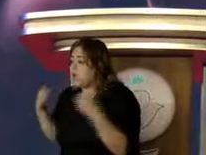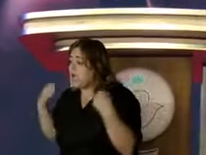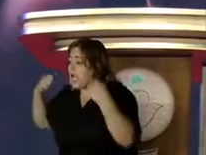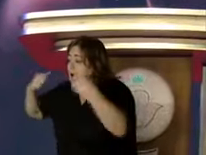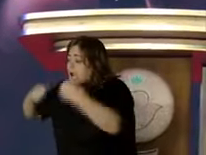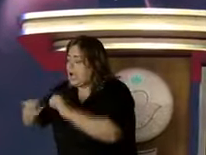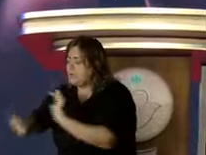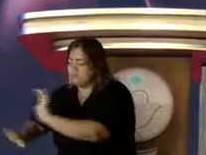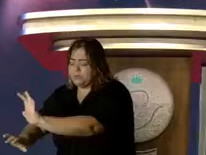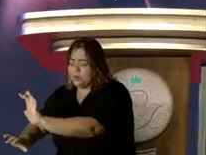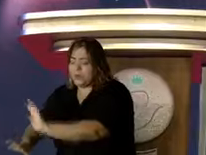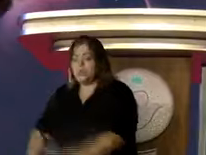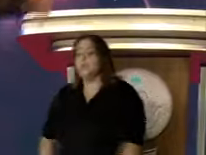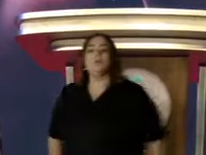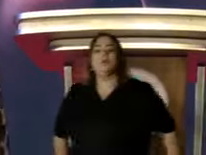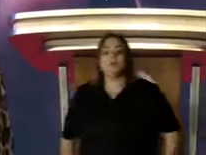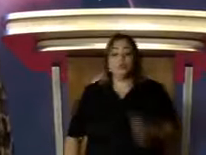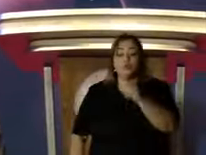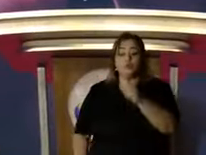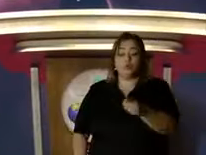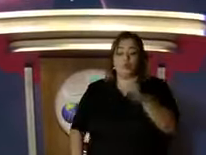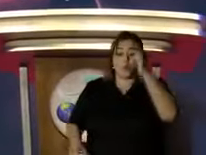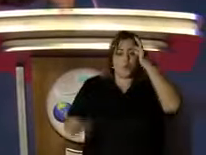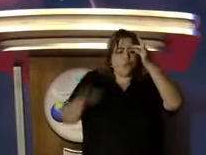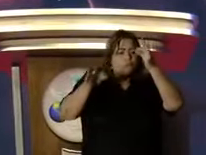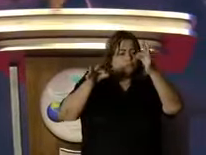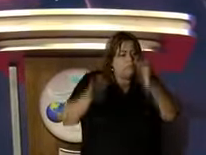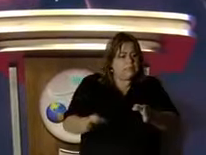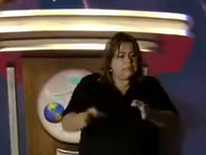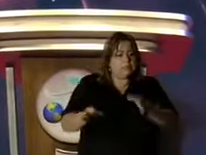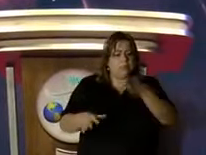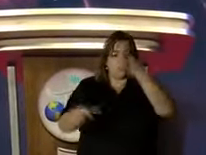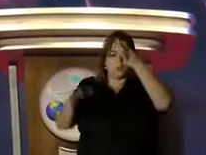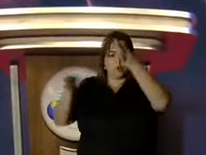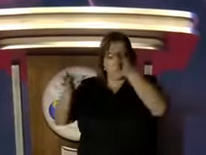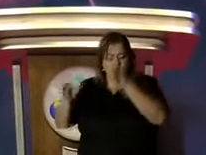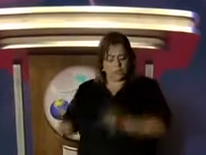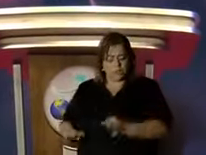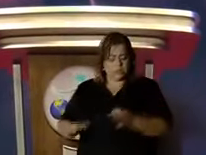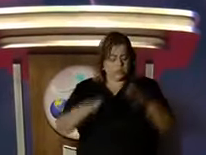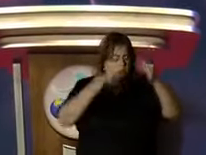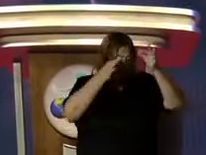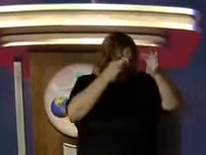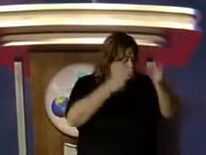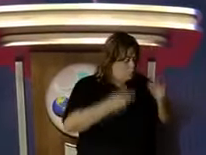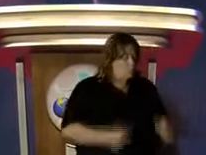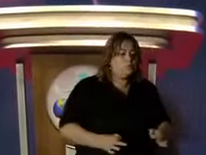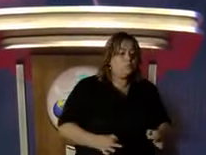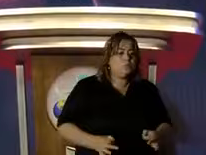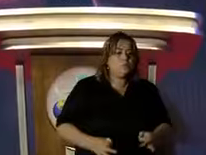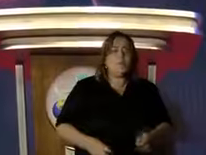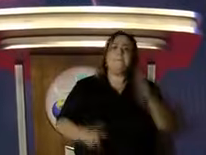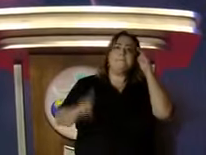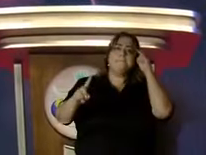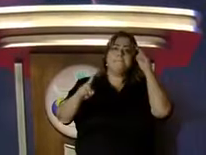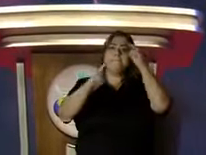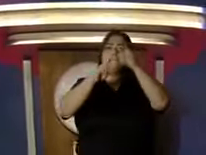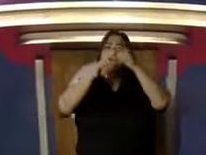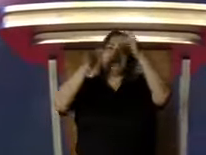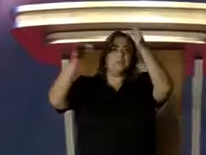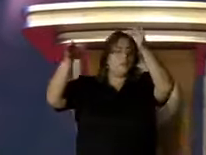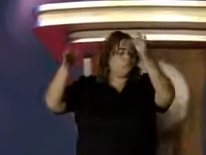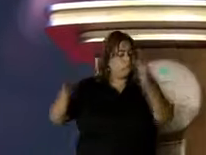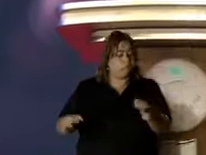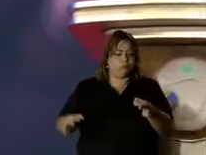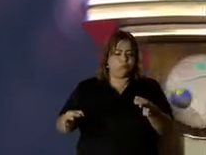¿sabe? Dios trabaja con gente determinada, con gente que se proponen hacer las